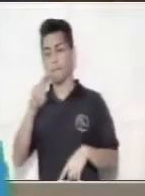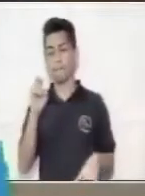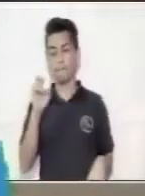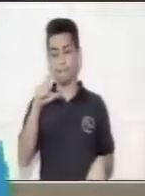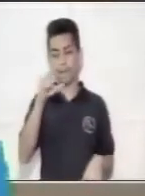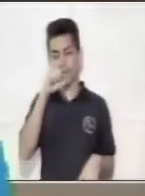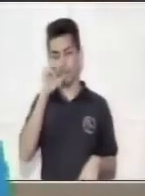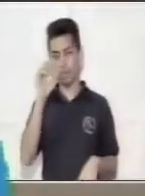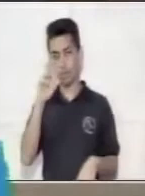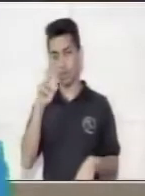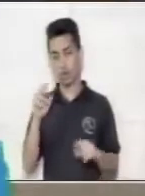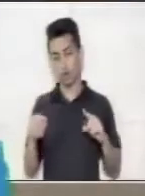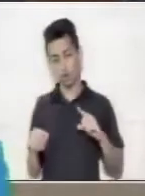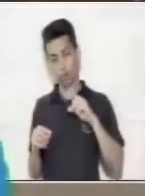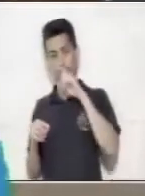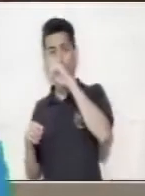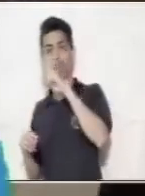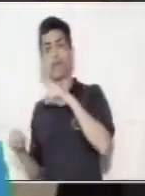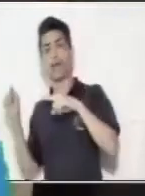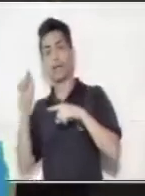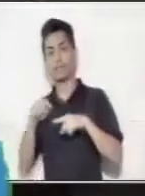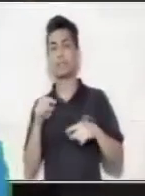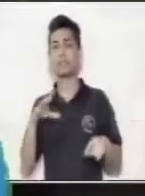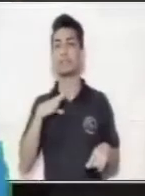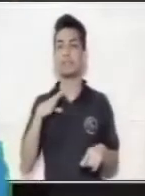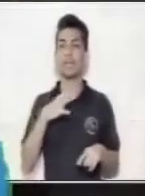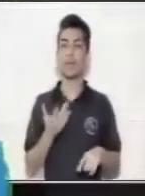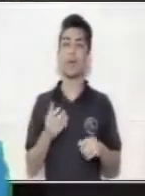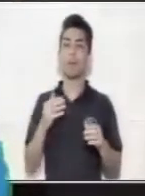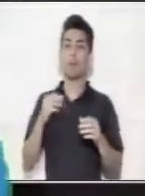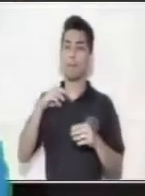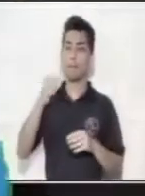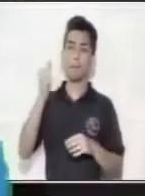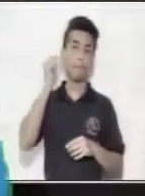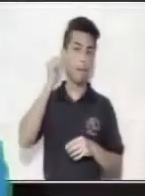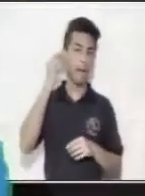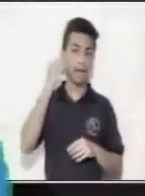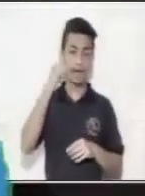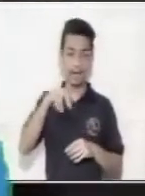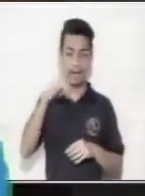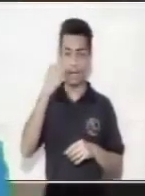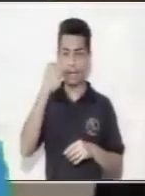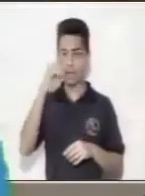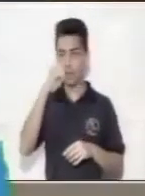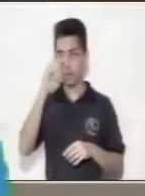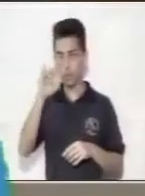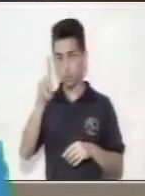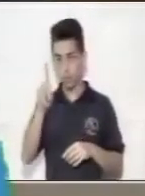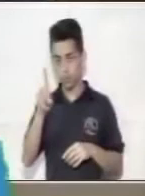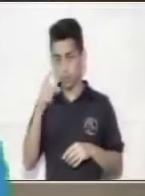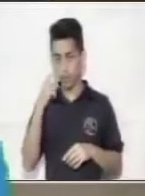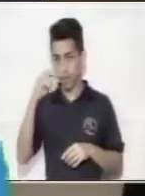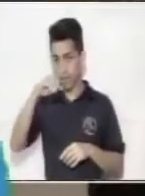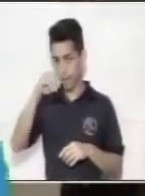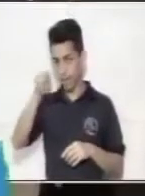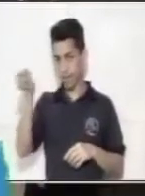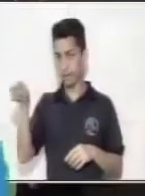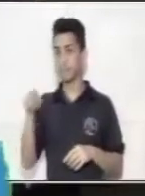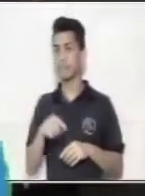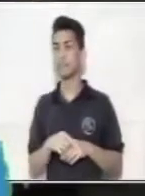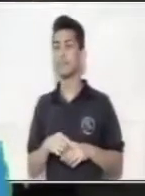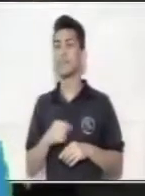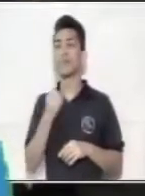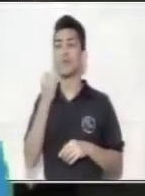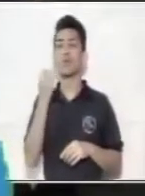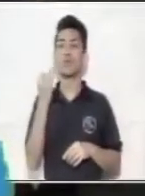vamos a tener una magnitud o un número que va a colocarse regularmente acá y vamos a